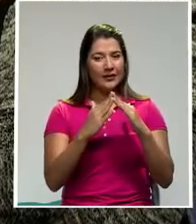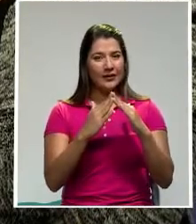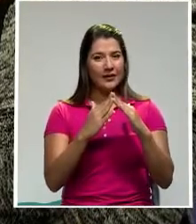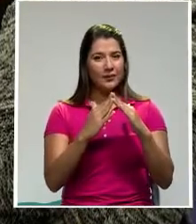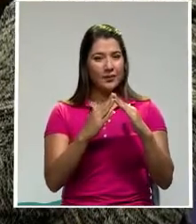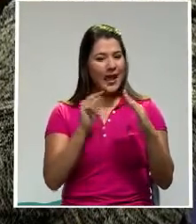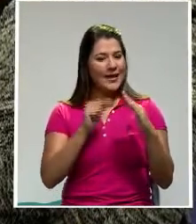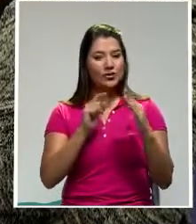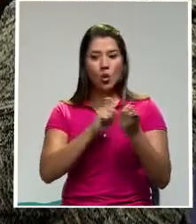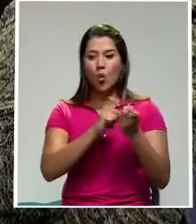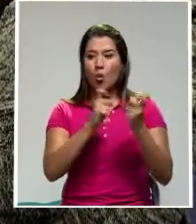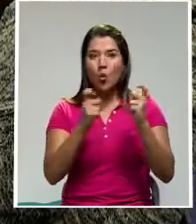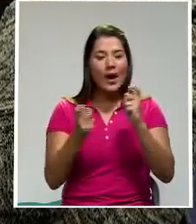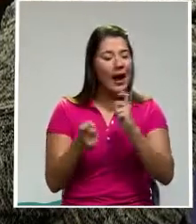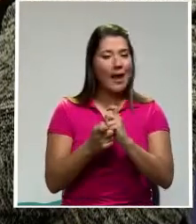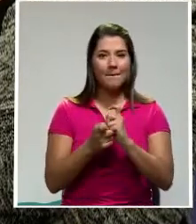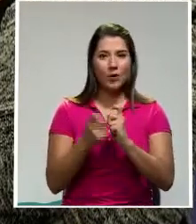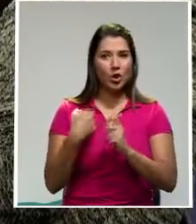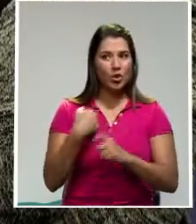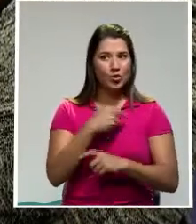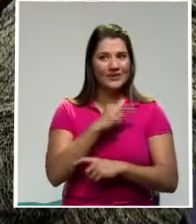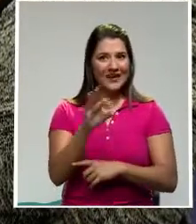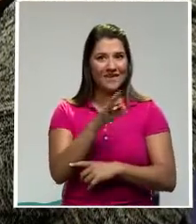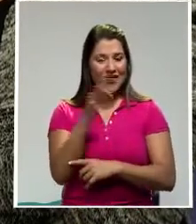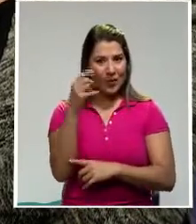es un cambio de paradigma completo.